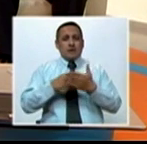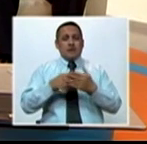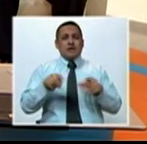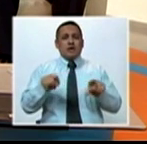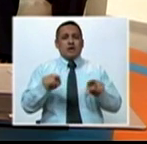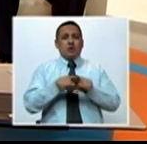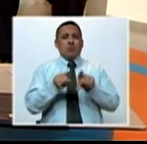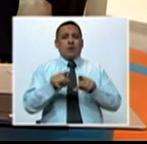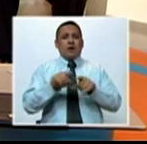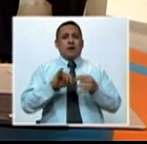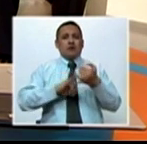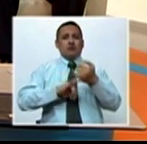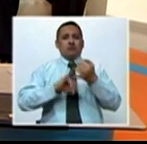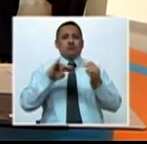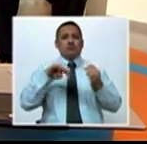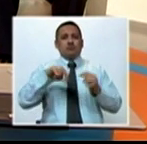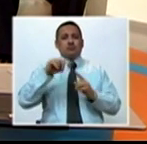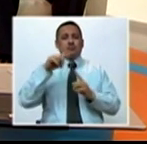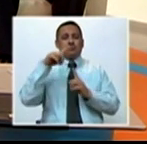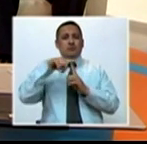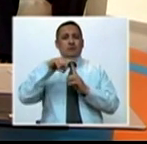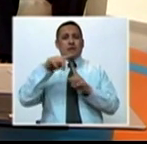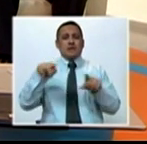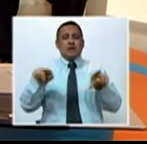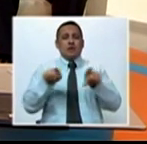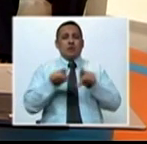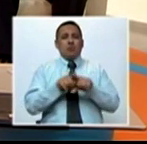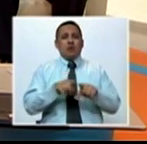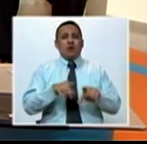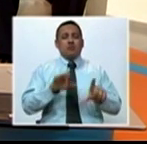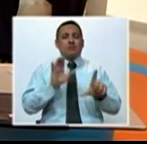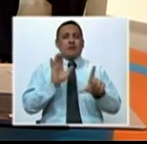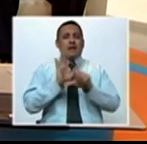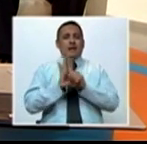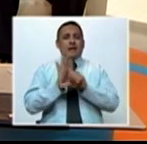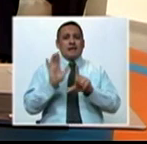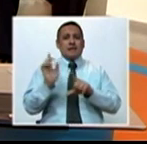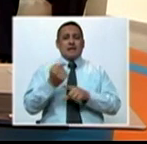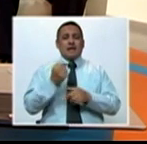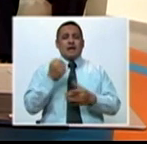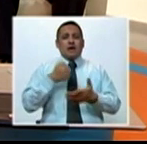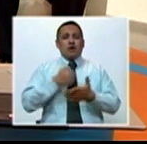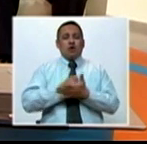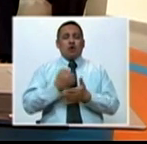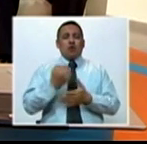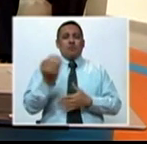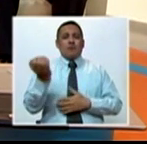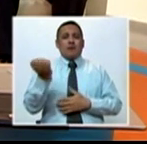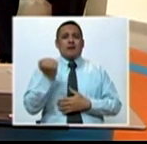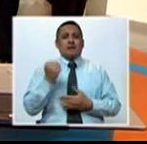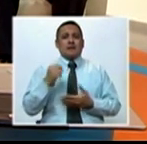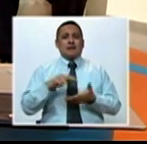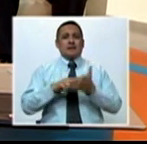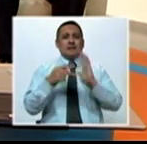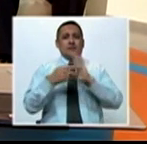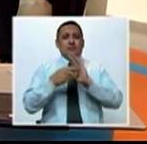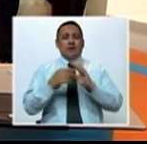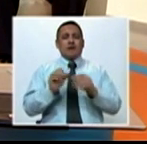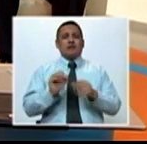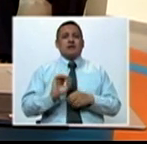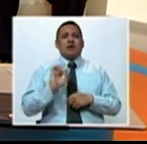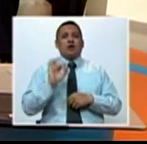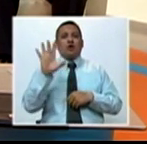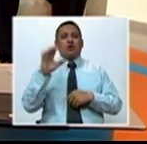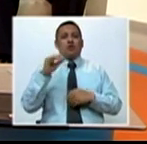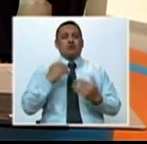tratara de la SUNAT, y una ley de cobranza coactiva cuando se